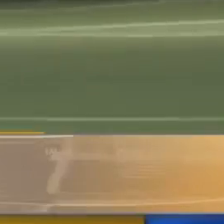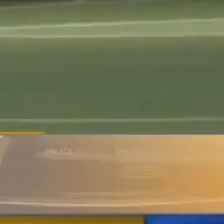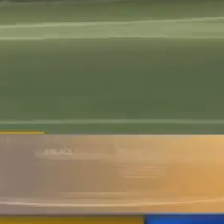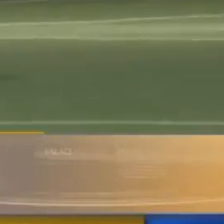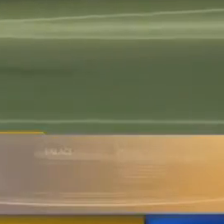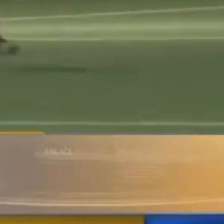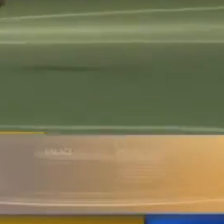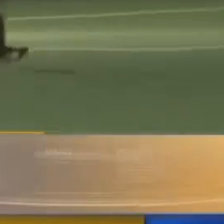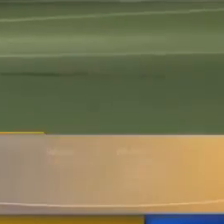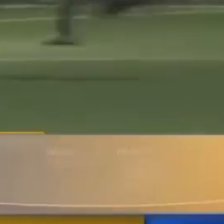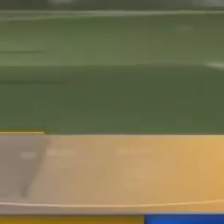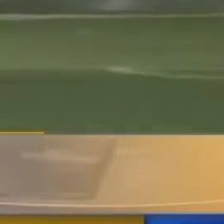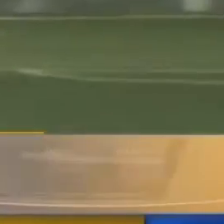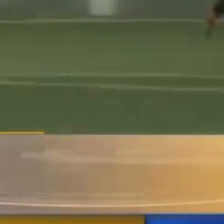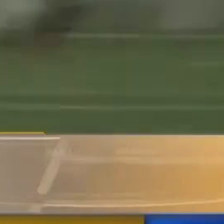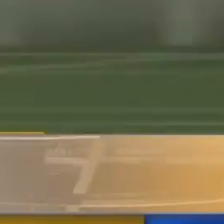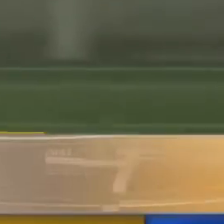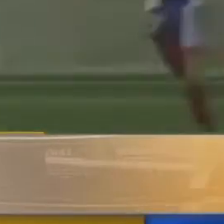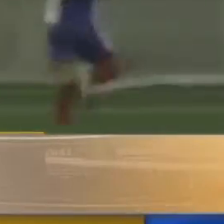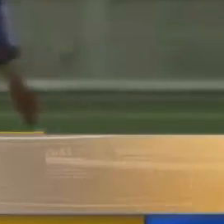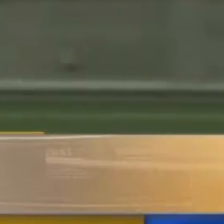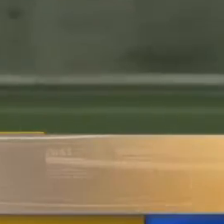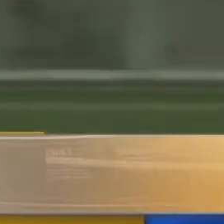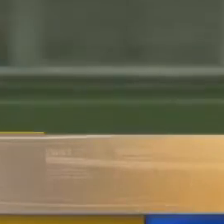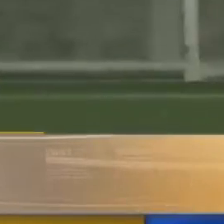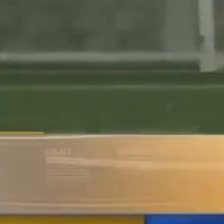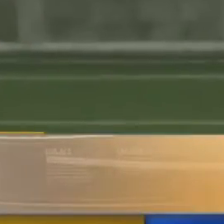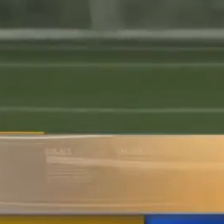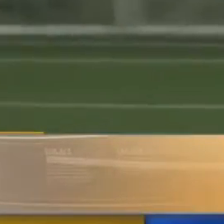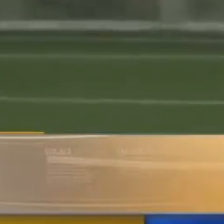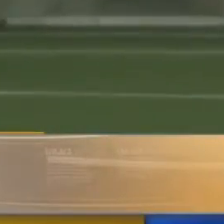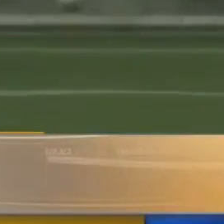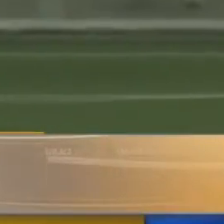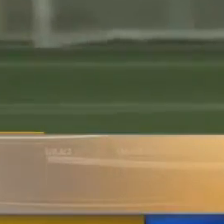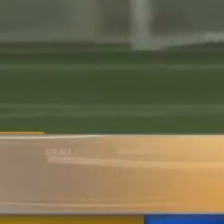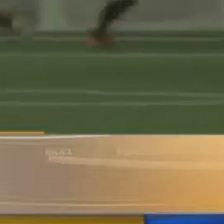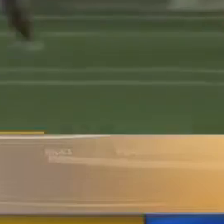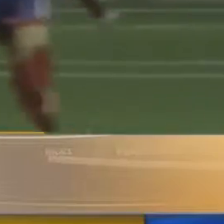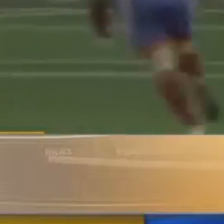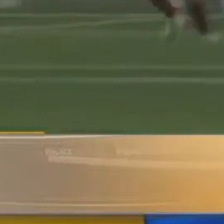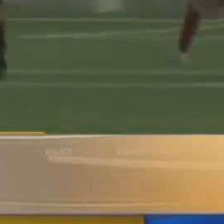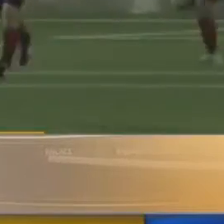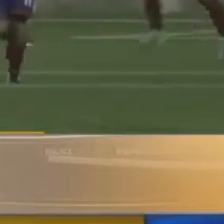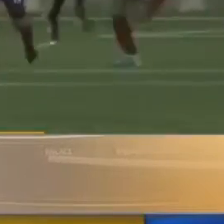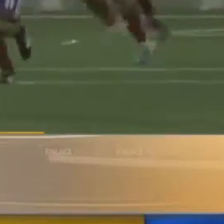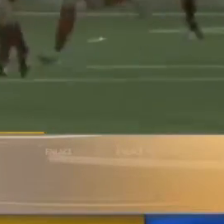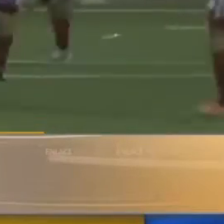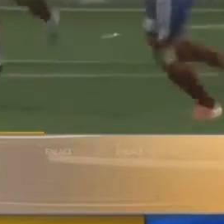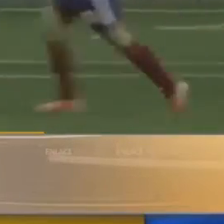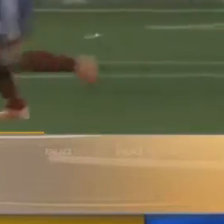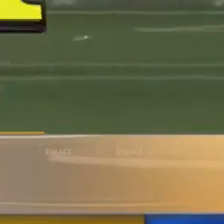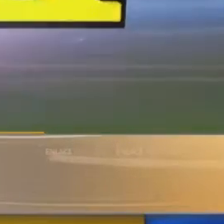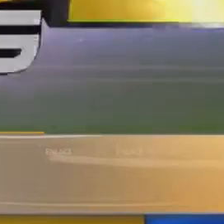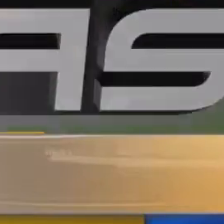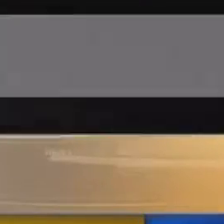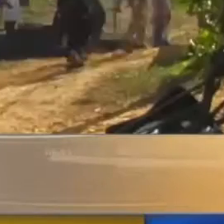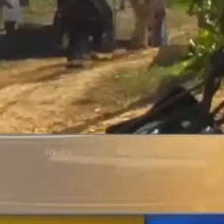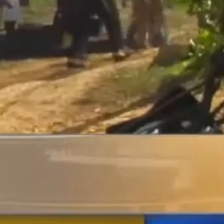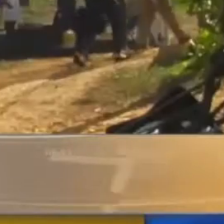con fire para 2016 rama femenina alcalde y gestora social acompañado en la gran final que se jugó en la cancha con